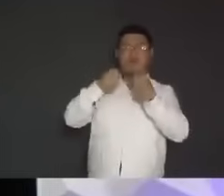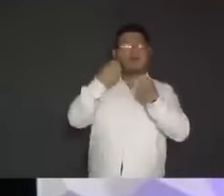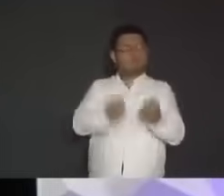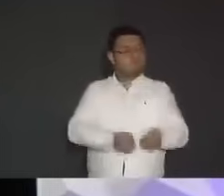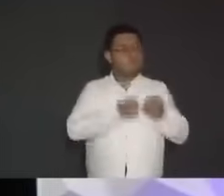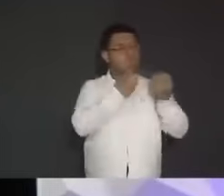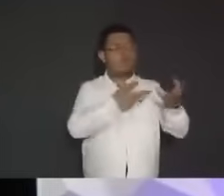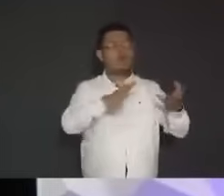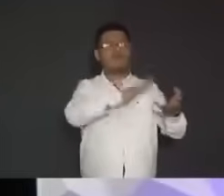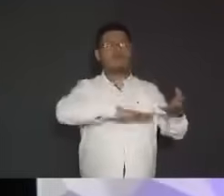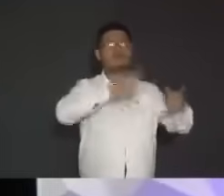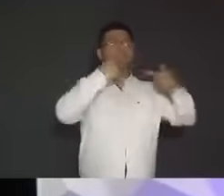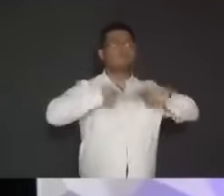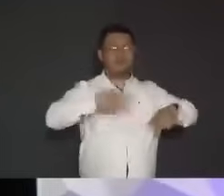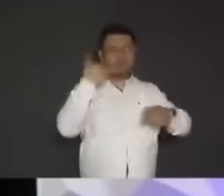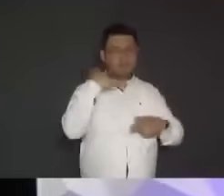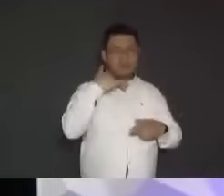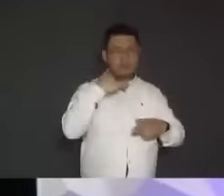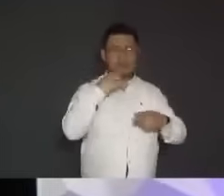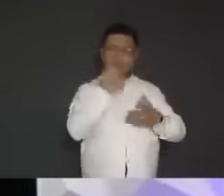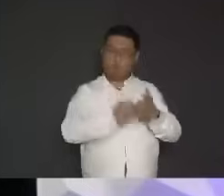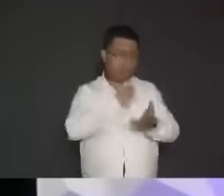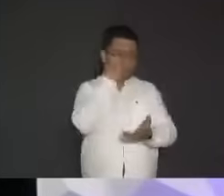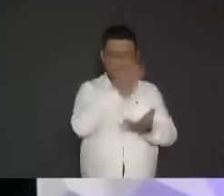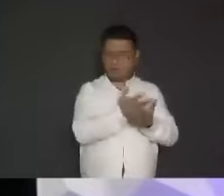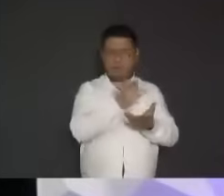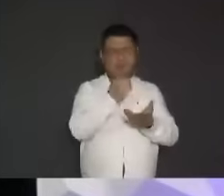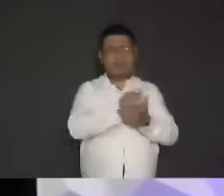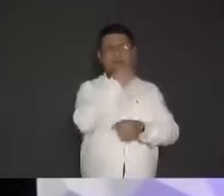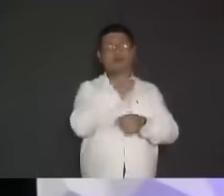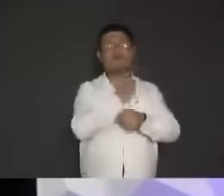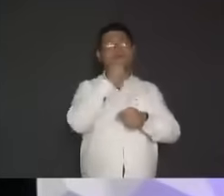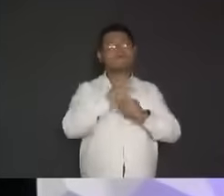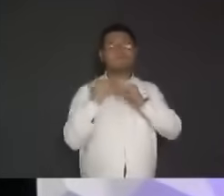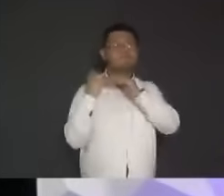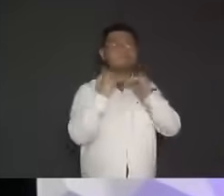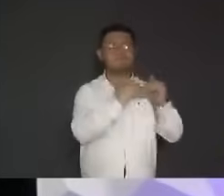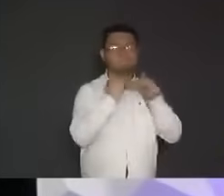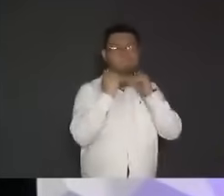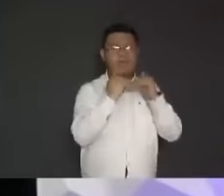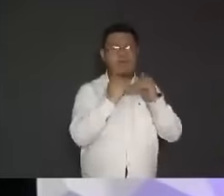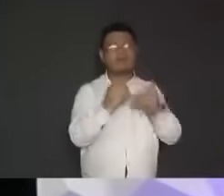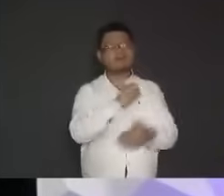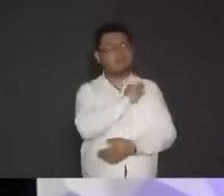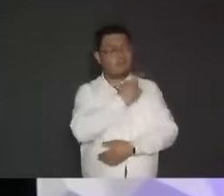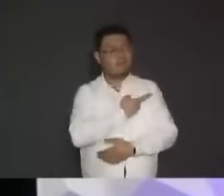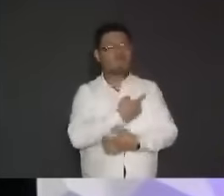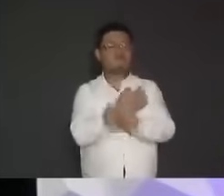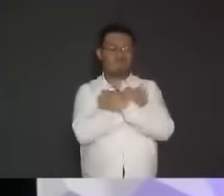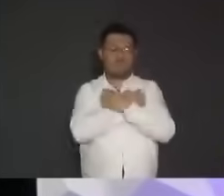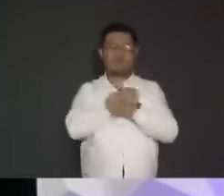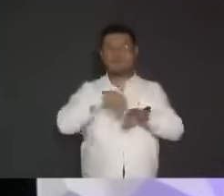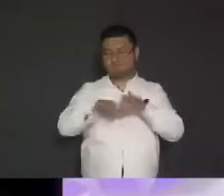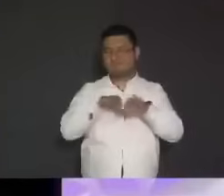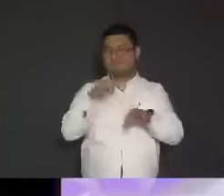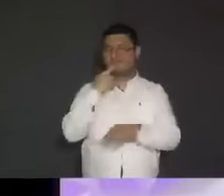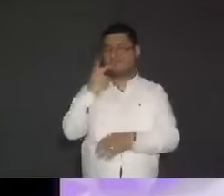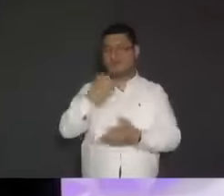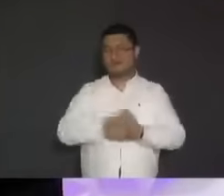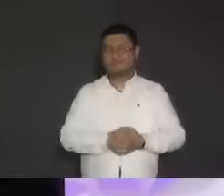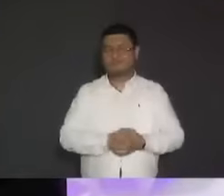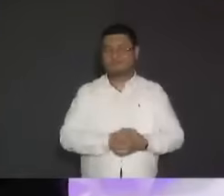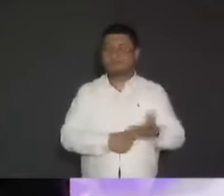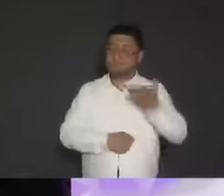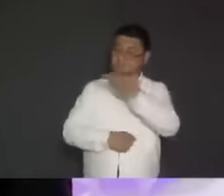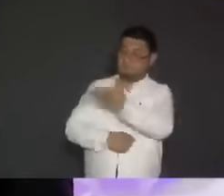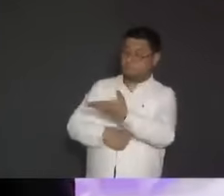de Yucatán igualdad de oportunidades y acceso a la educación, a la salud y a mejor empleo. Gracias, candidato. Le cedo la palabra a la